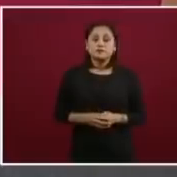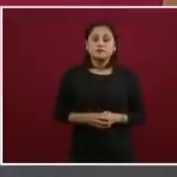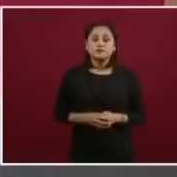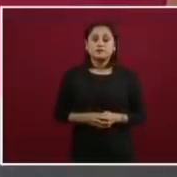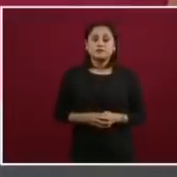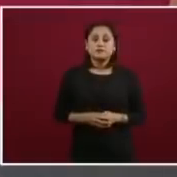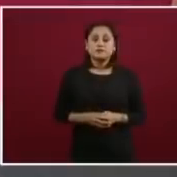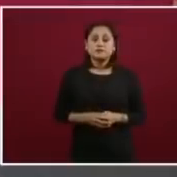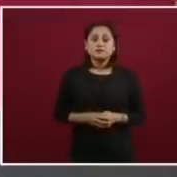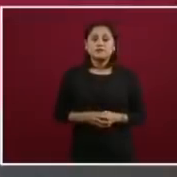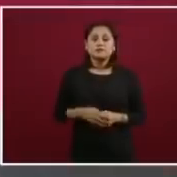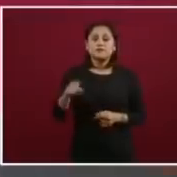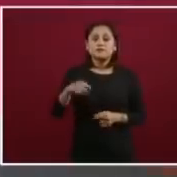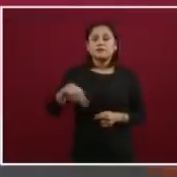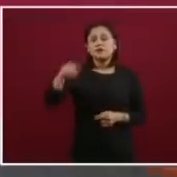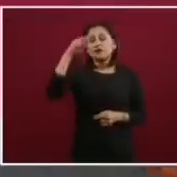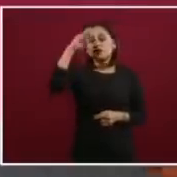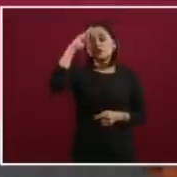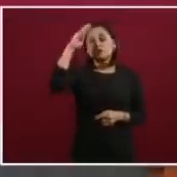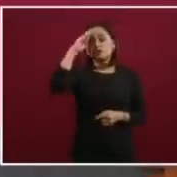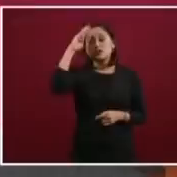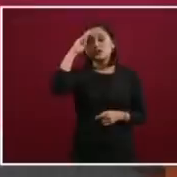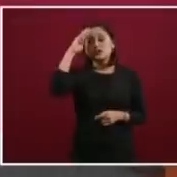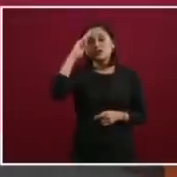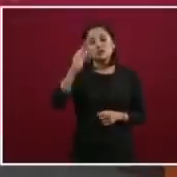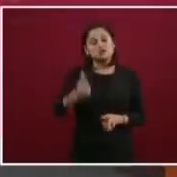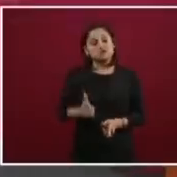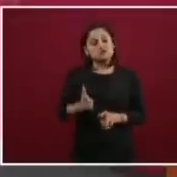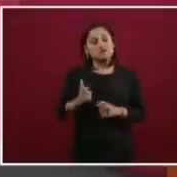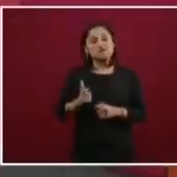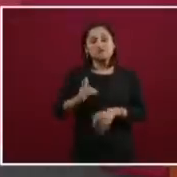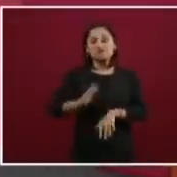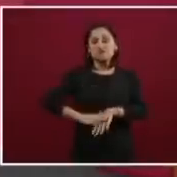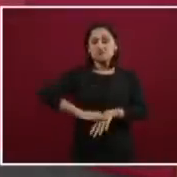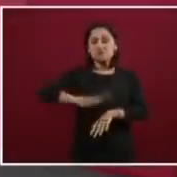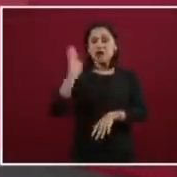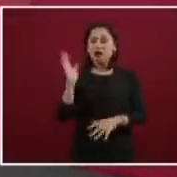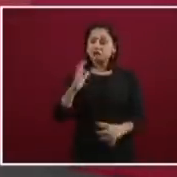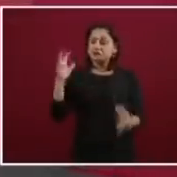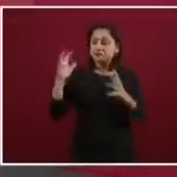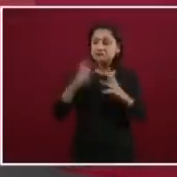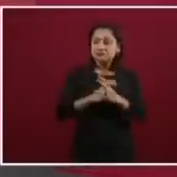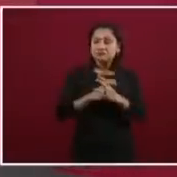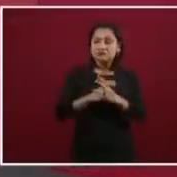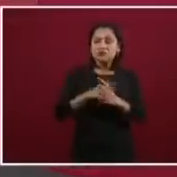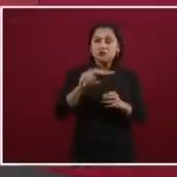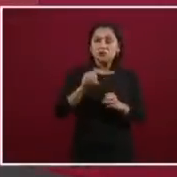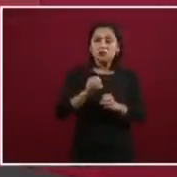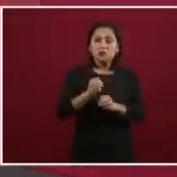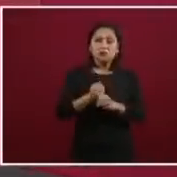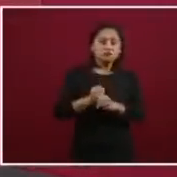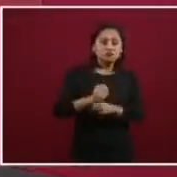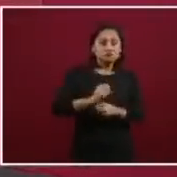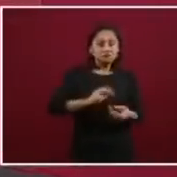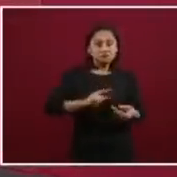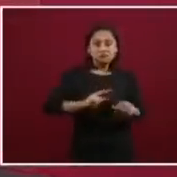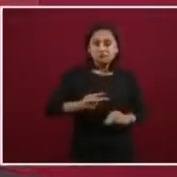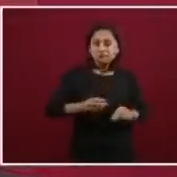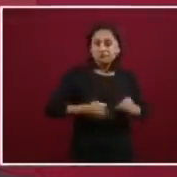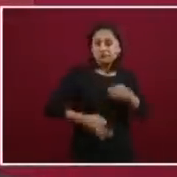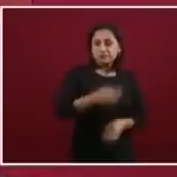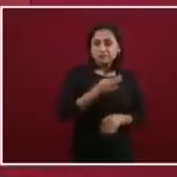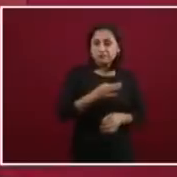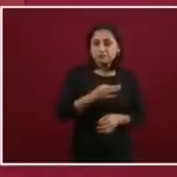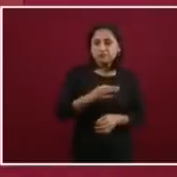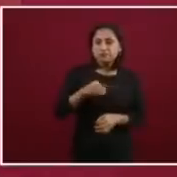de armamento o de fuego con eso se va a resolver el problema no eso no está en